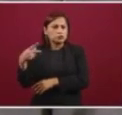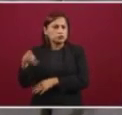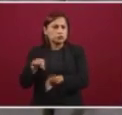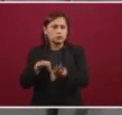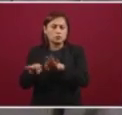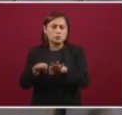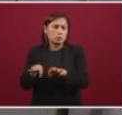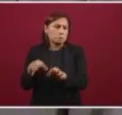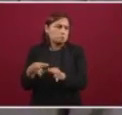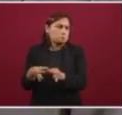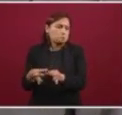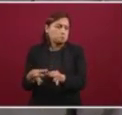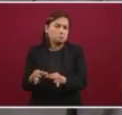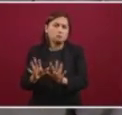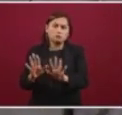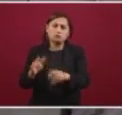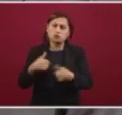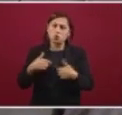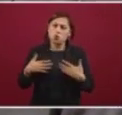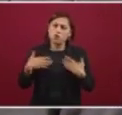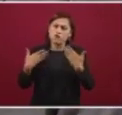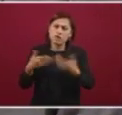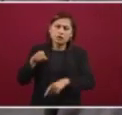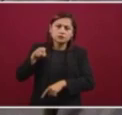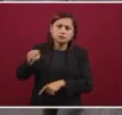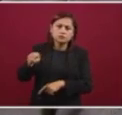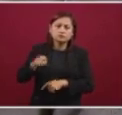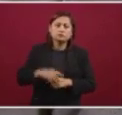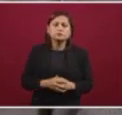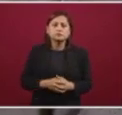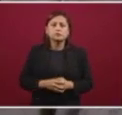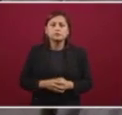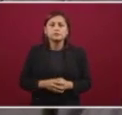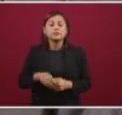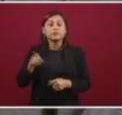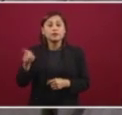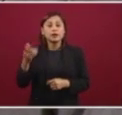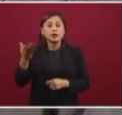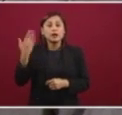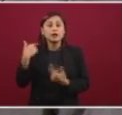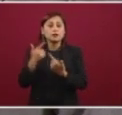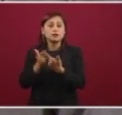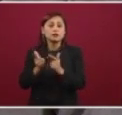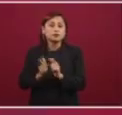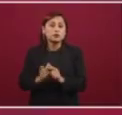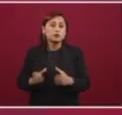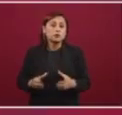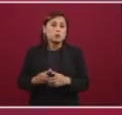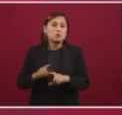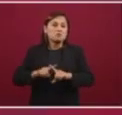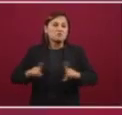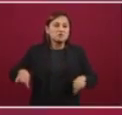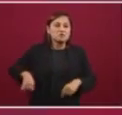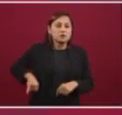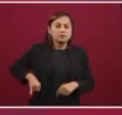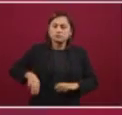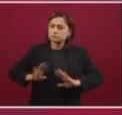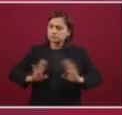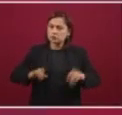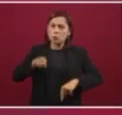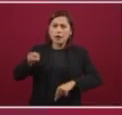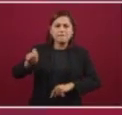íntegra, no pertenece a grupos de intereses creados, es un profesional